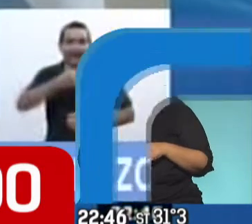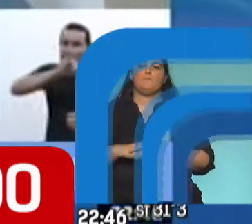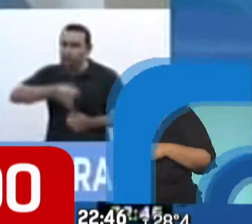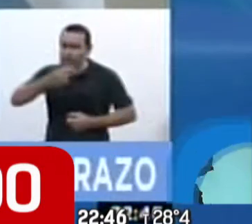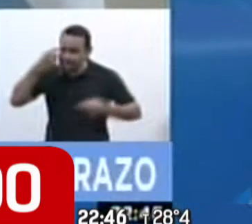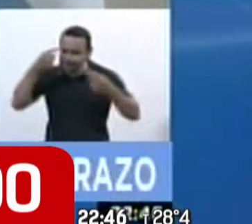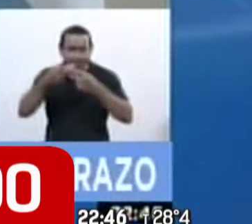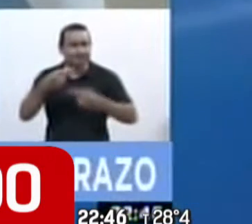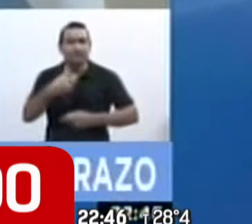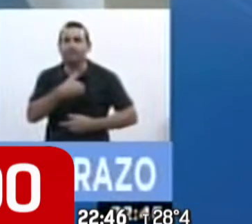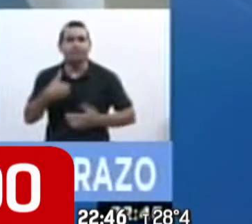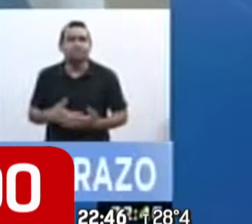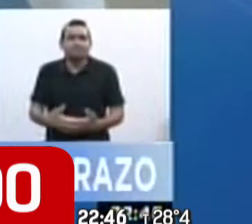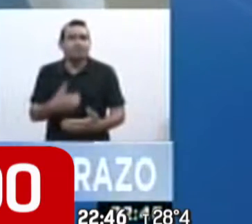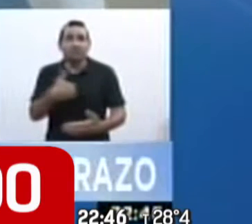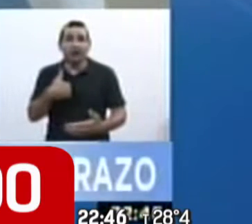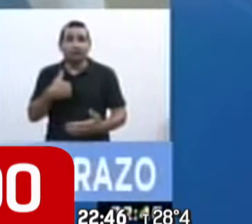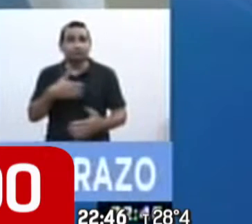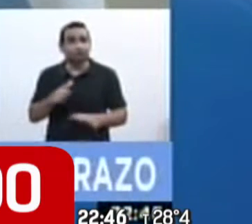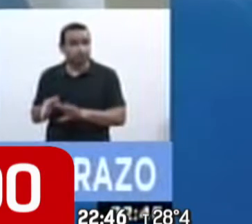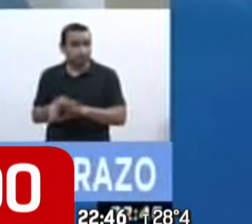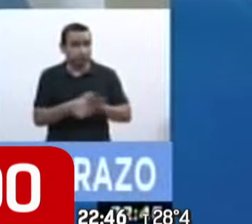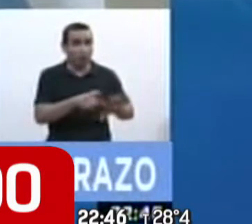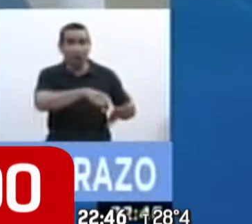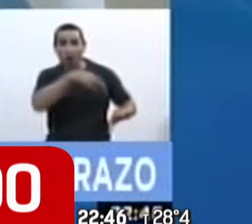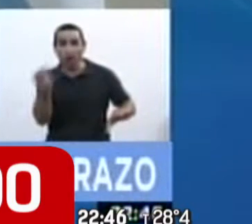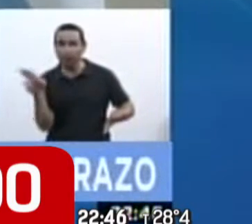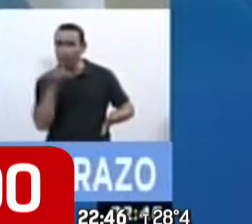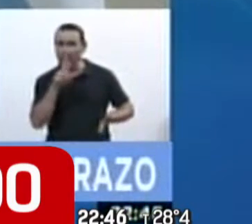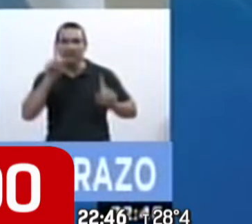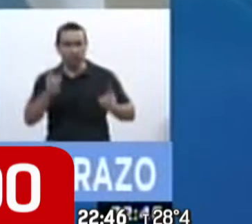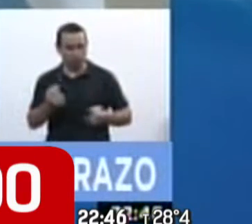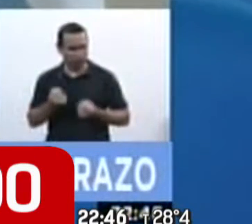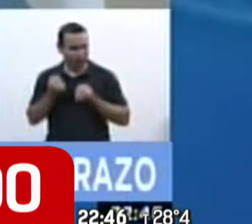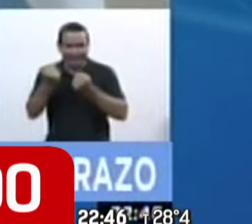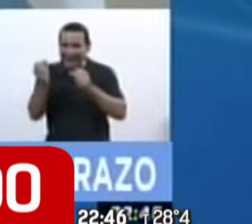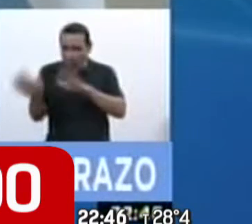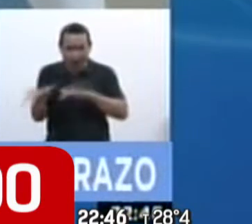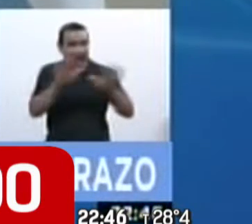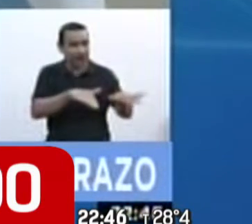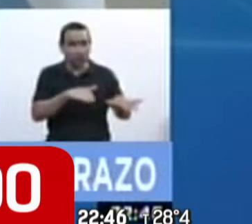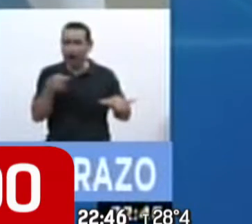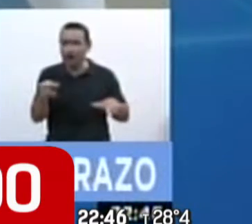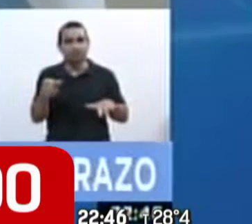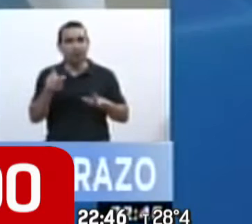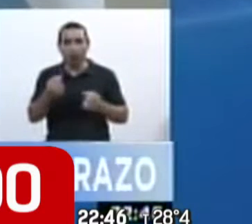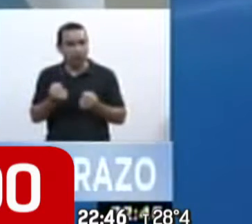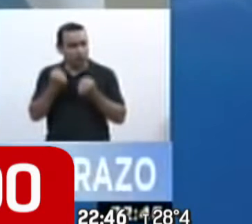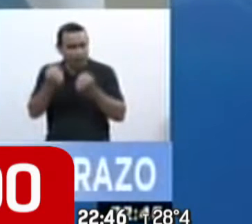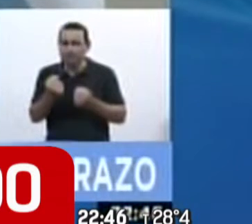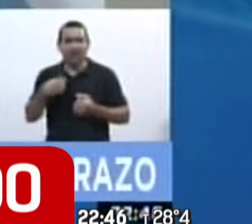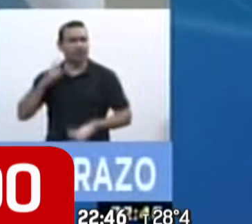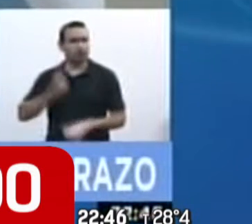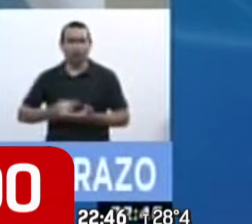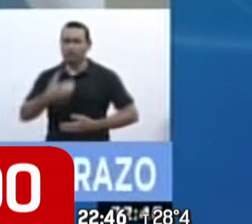mamá. Y hay otras mujeres que con la misma fuerza, ante viento y marea,